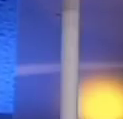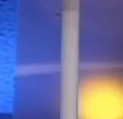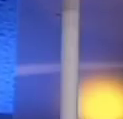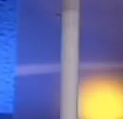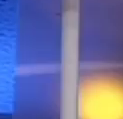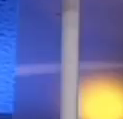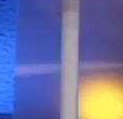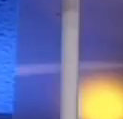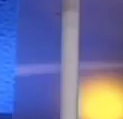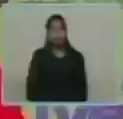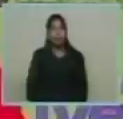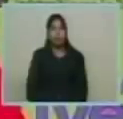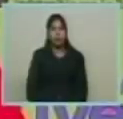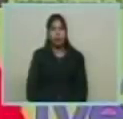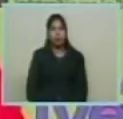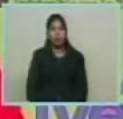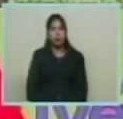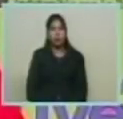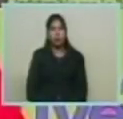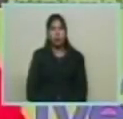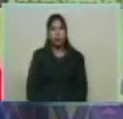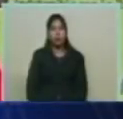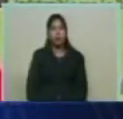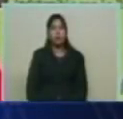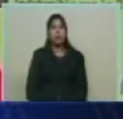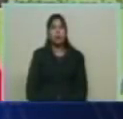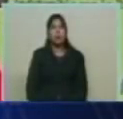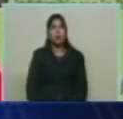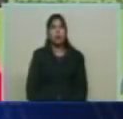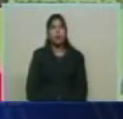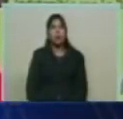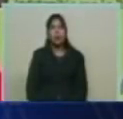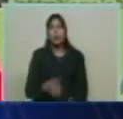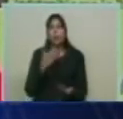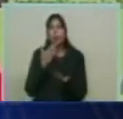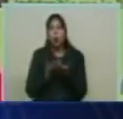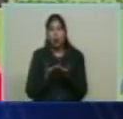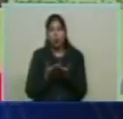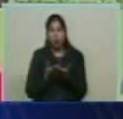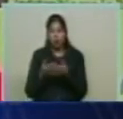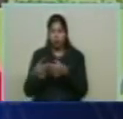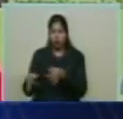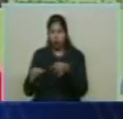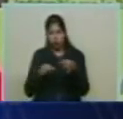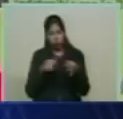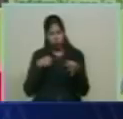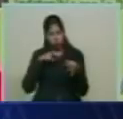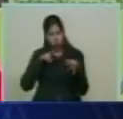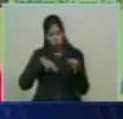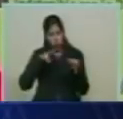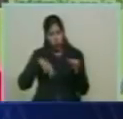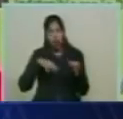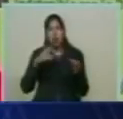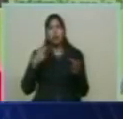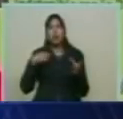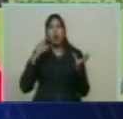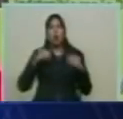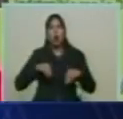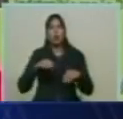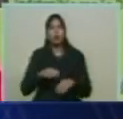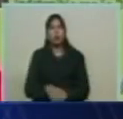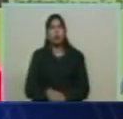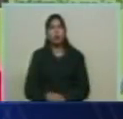en el Poliedro de Caracas. Ahora, me han hecho una propuesta y yo estoy de acuerdo. Me han